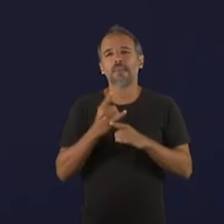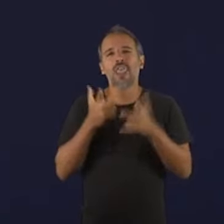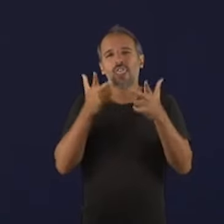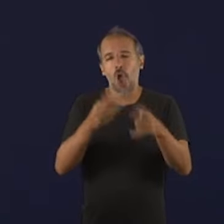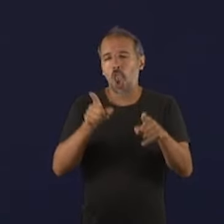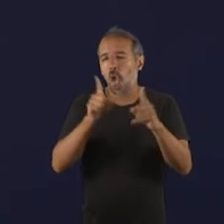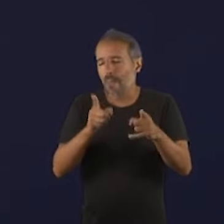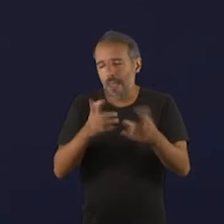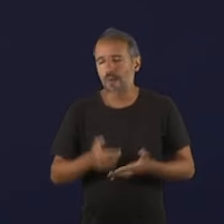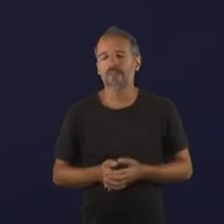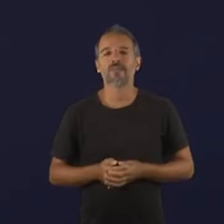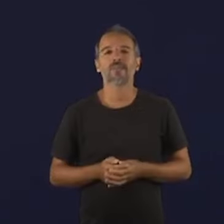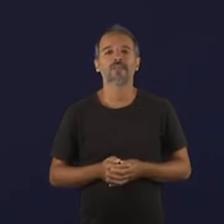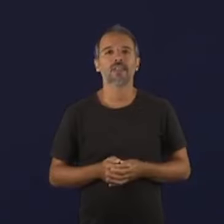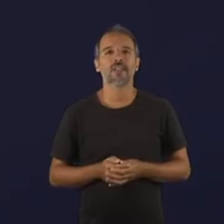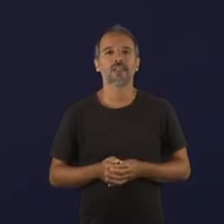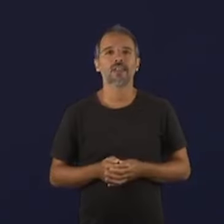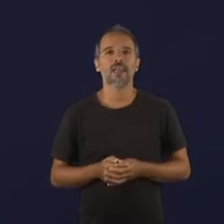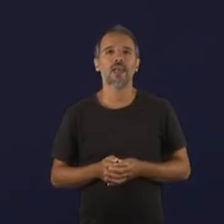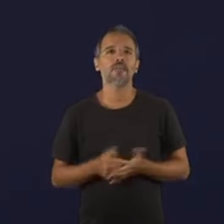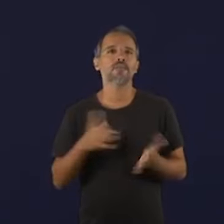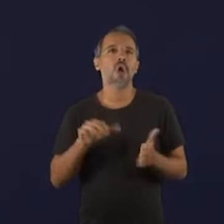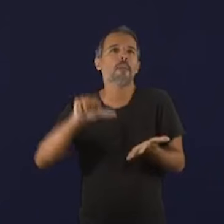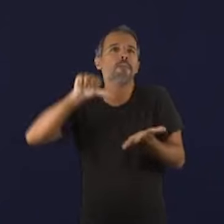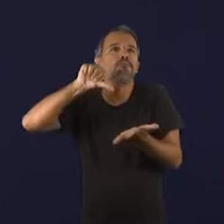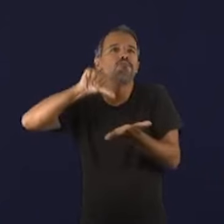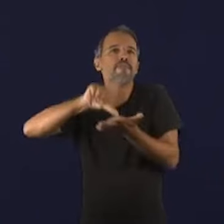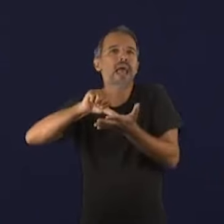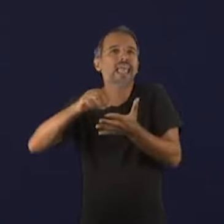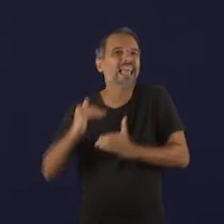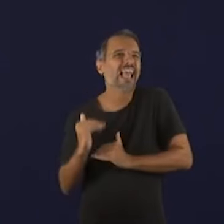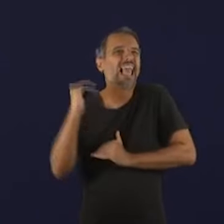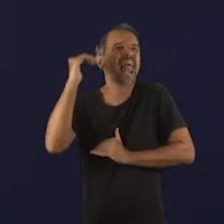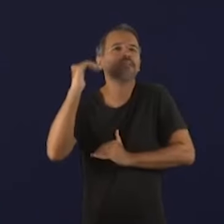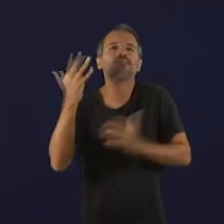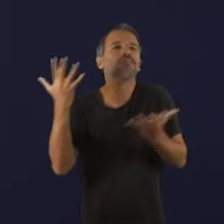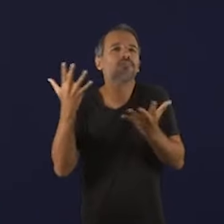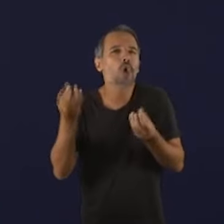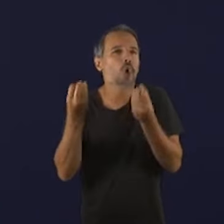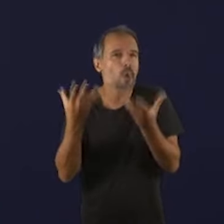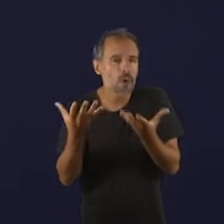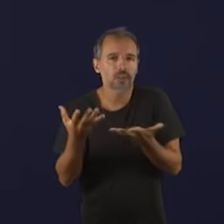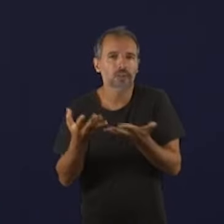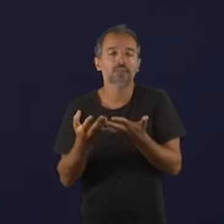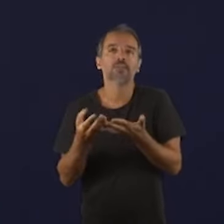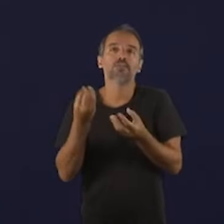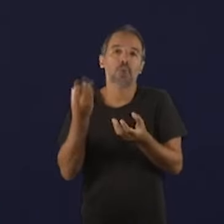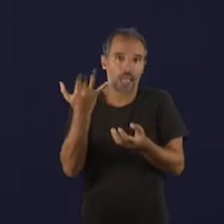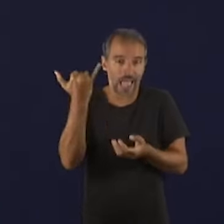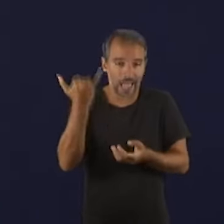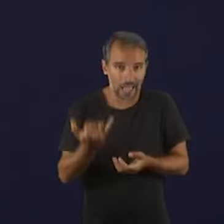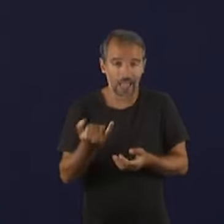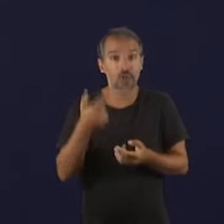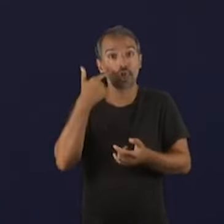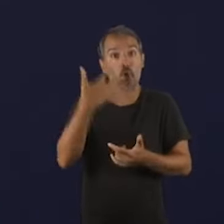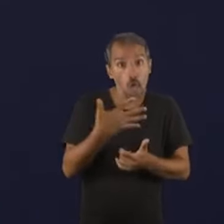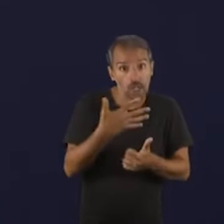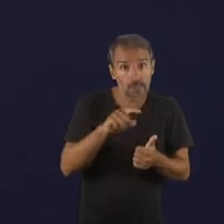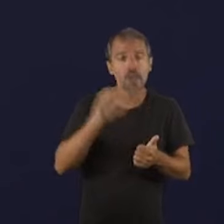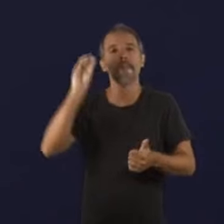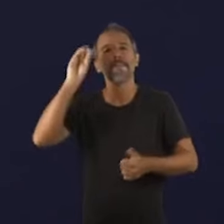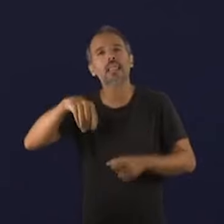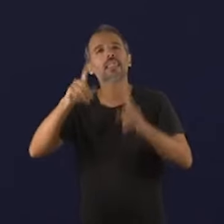No vos los países crecen precisamente porque de un lado tenés conocimiento y del